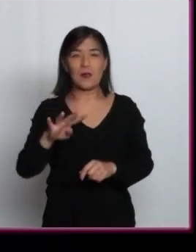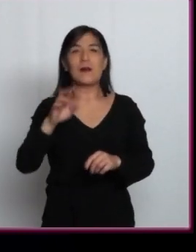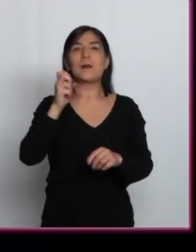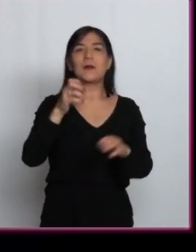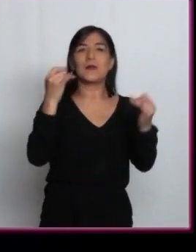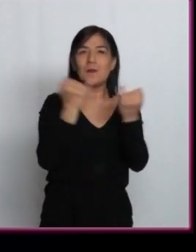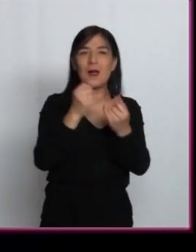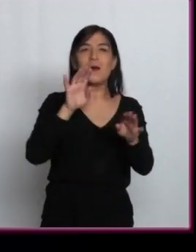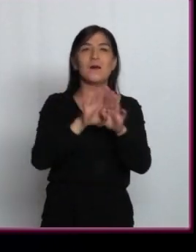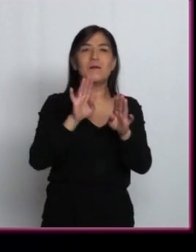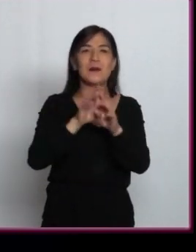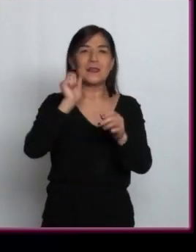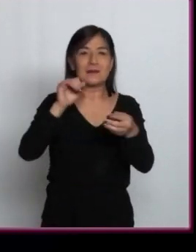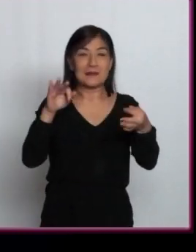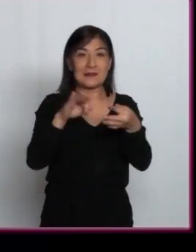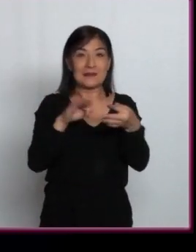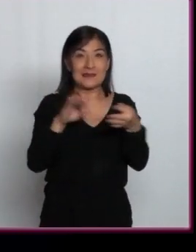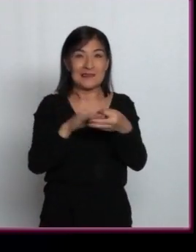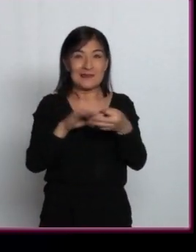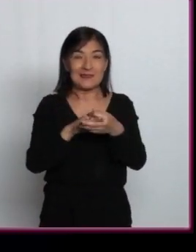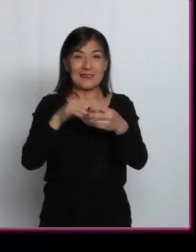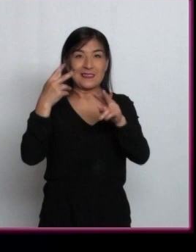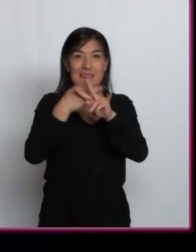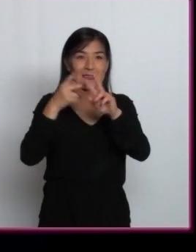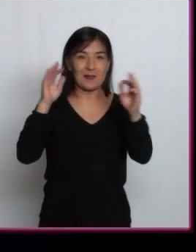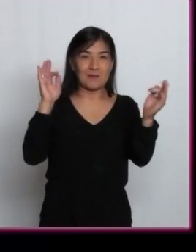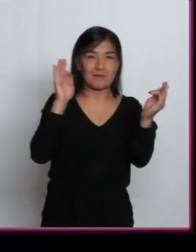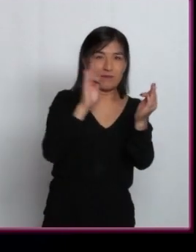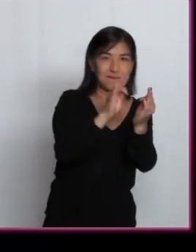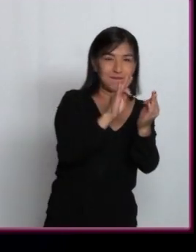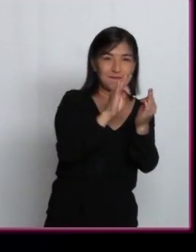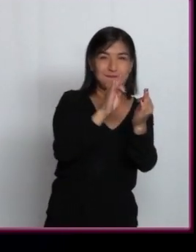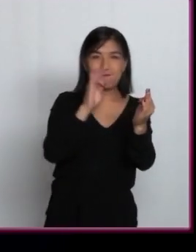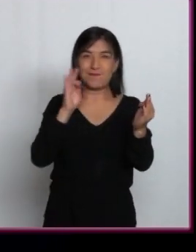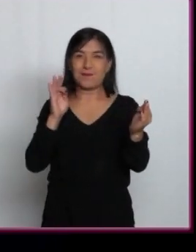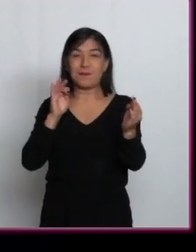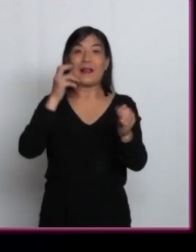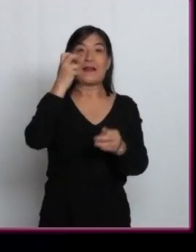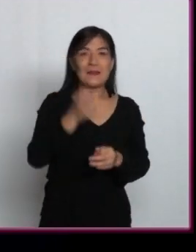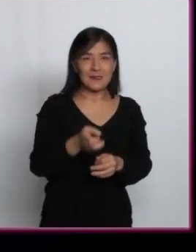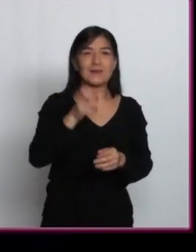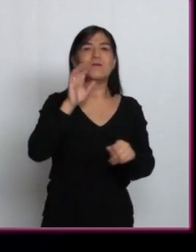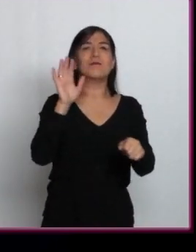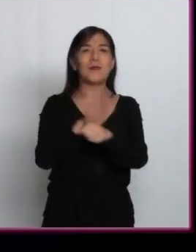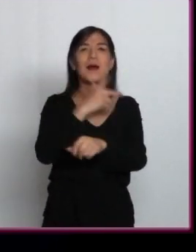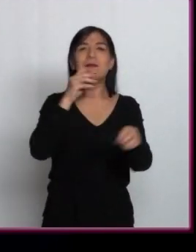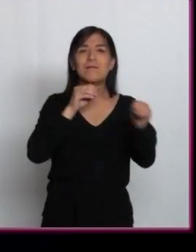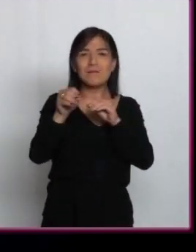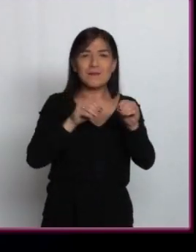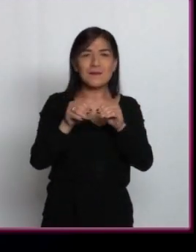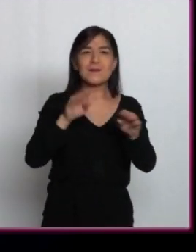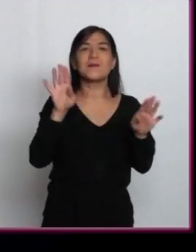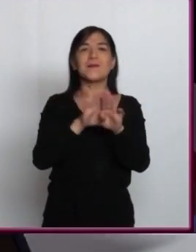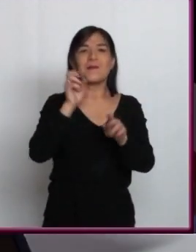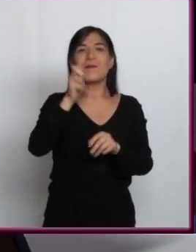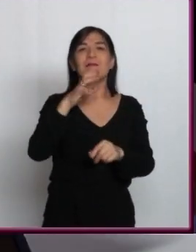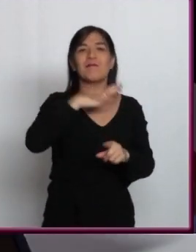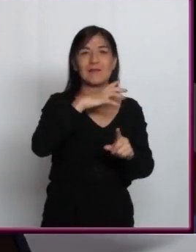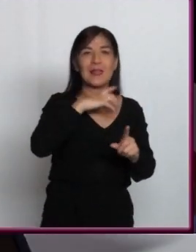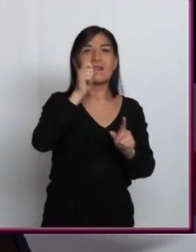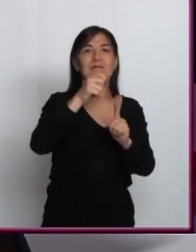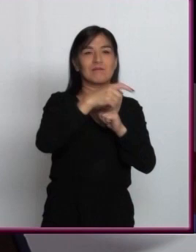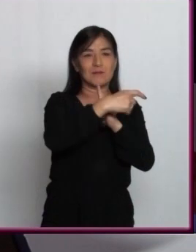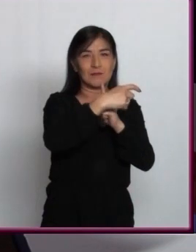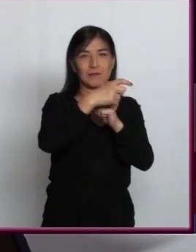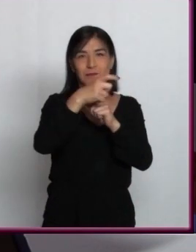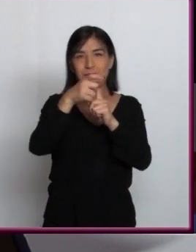estrella está acercando y alejando de nosotros. Y ese movimiento obedece a que hay un planeta que